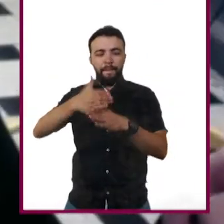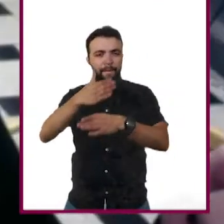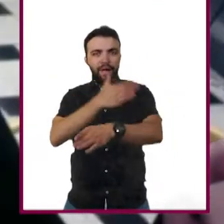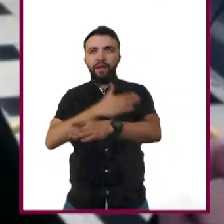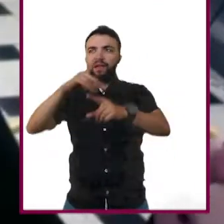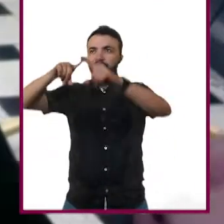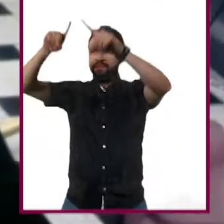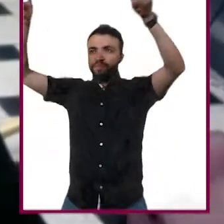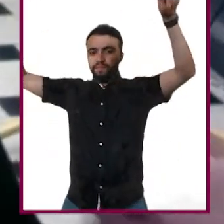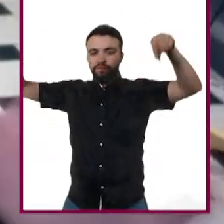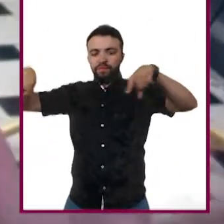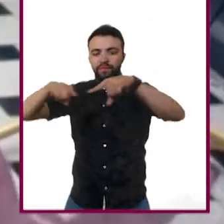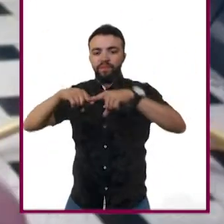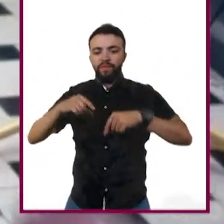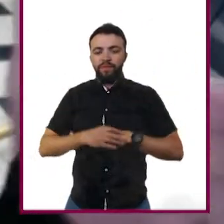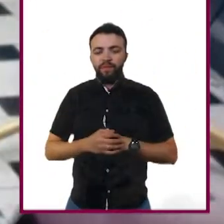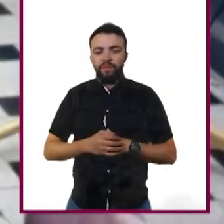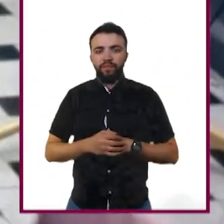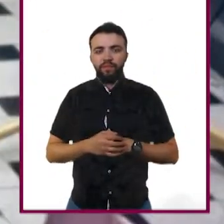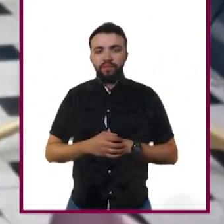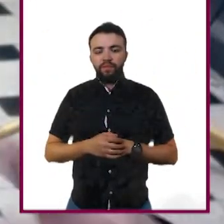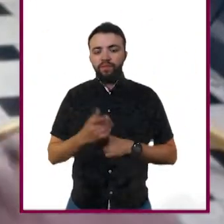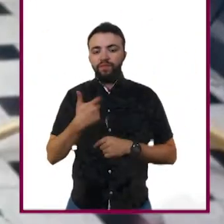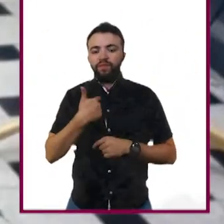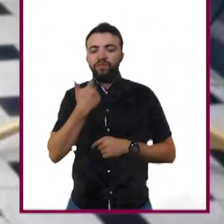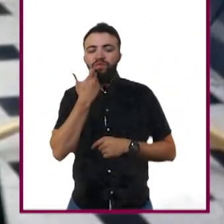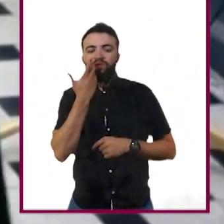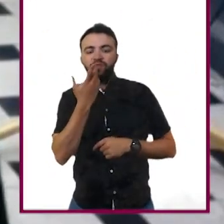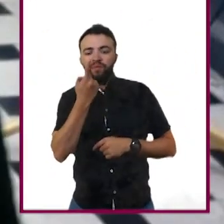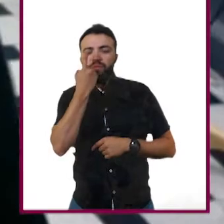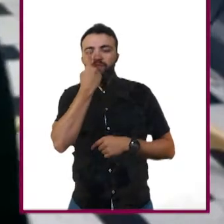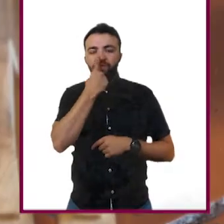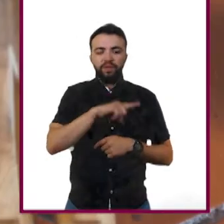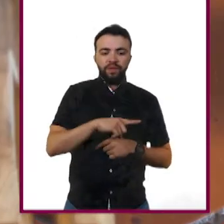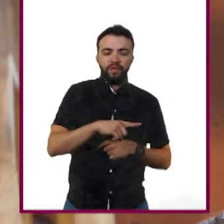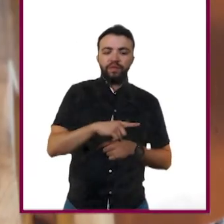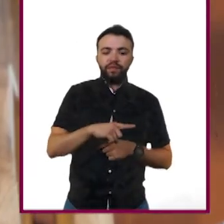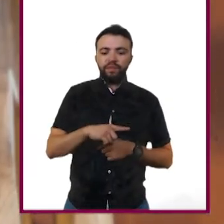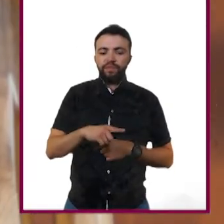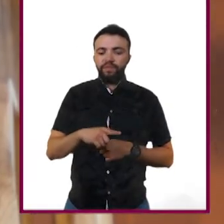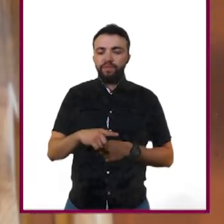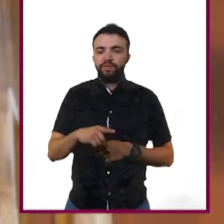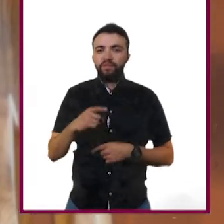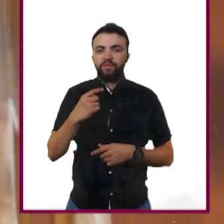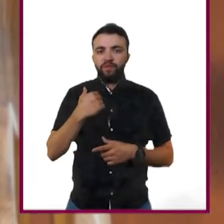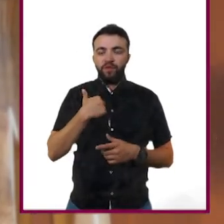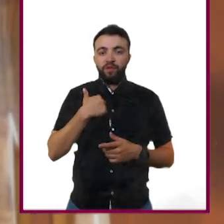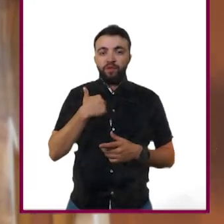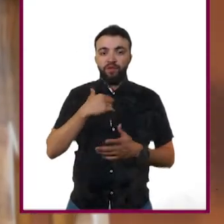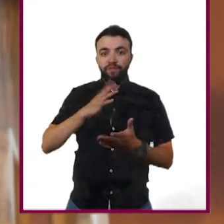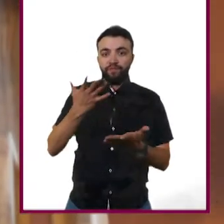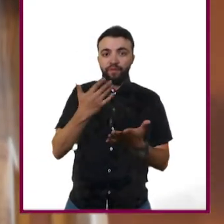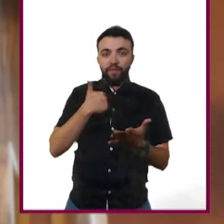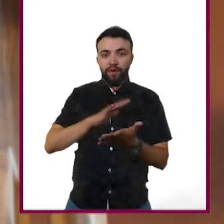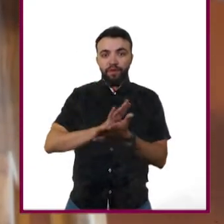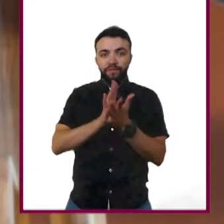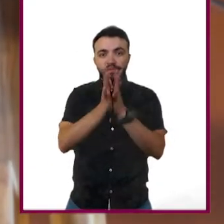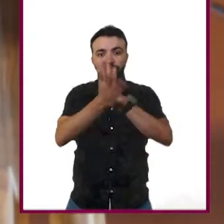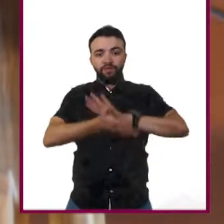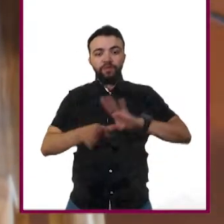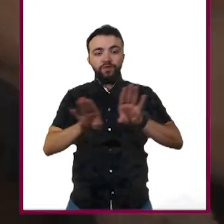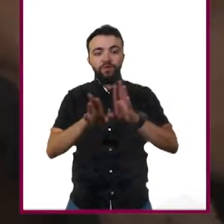poder, lo quería que no funcionara, un telar de madera que estuviera sin funcionar para poderlo convertir en un instrumento de cuerdas.